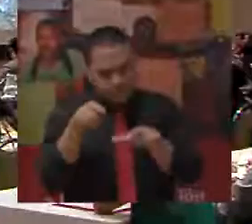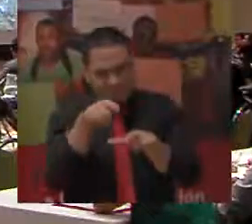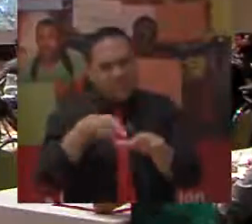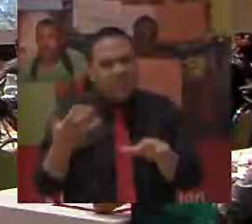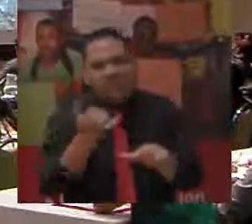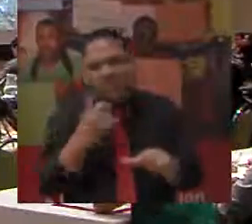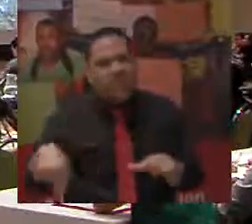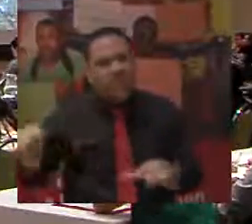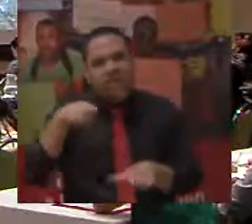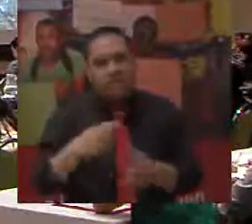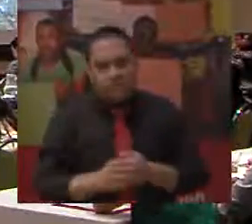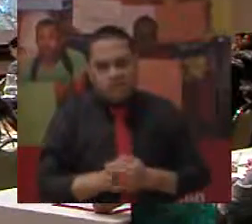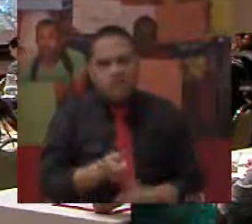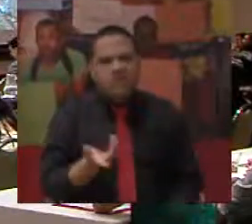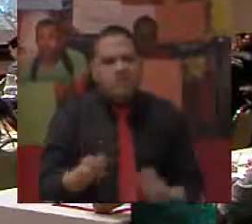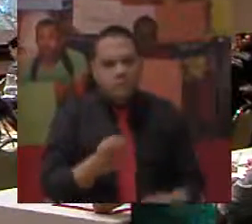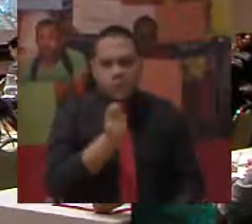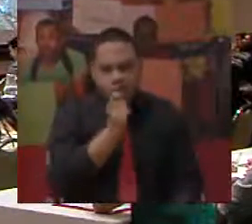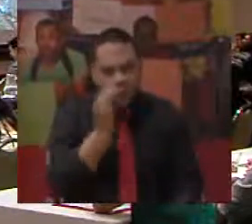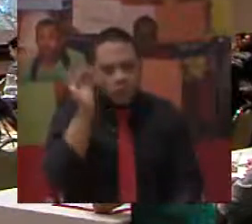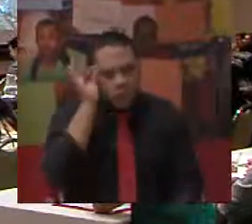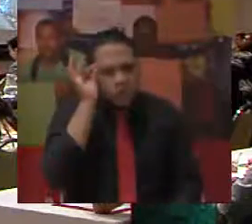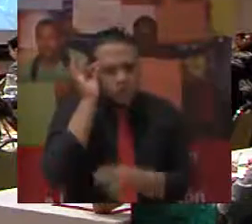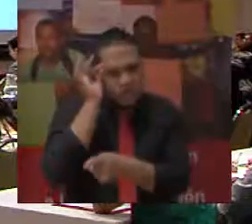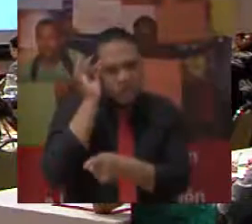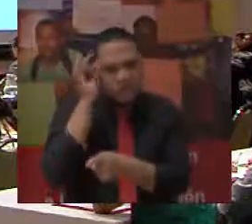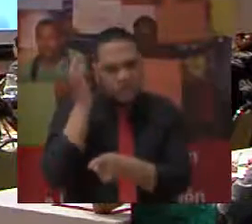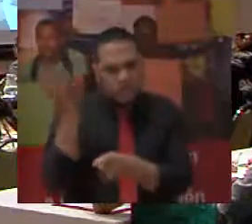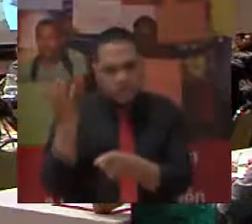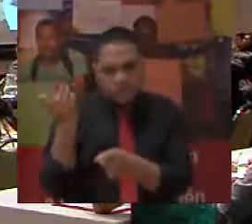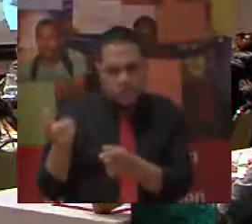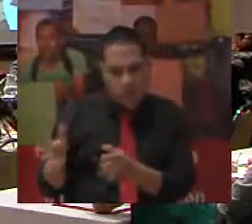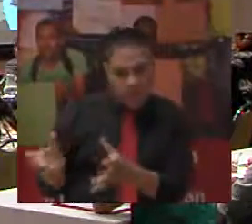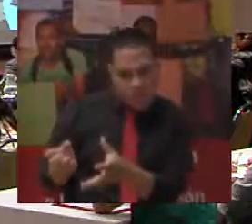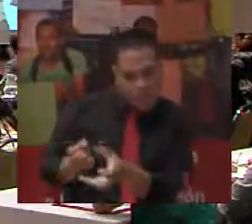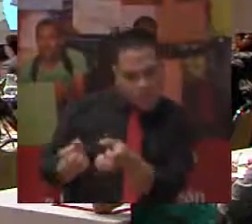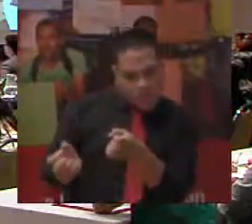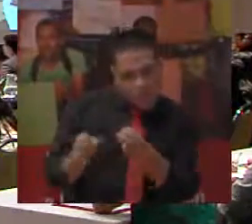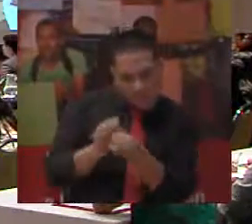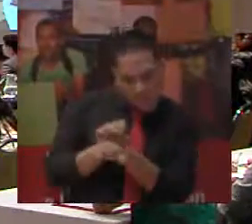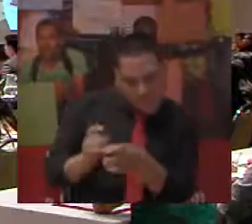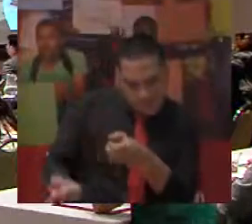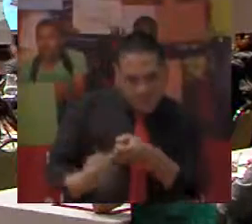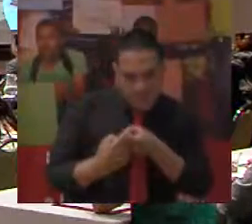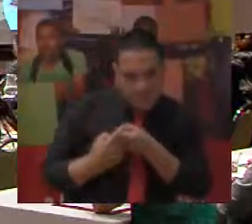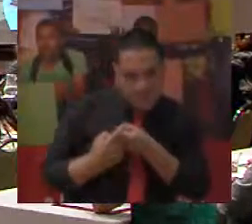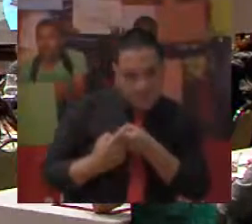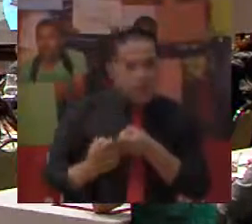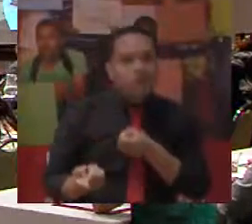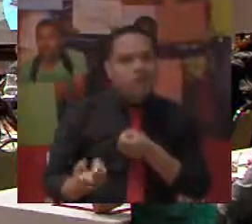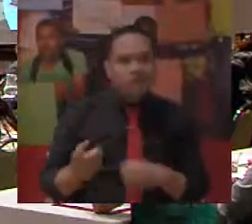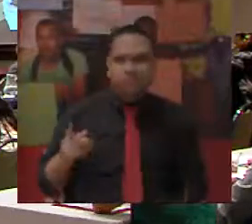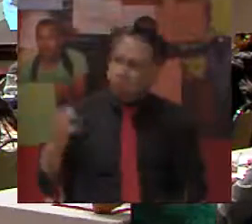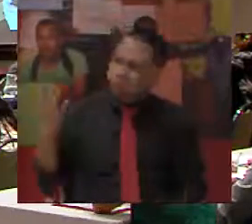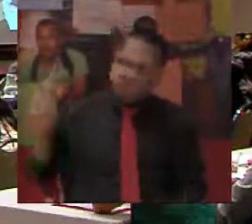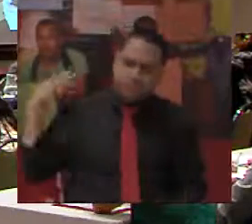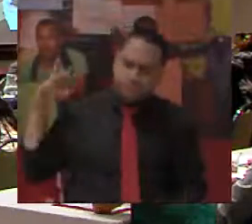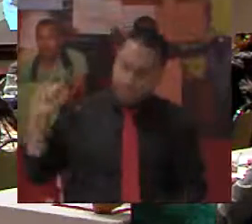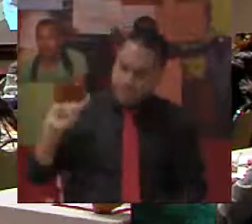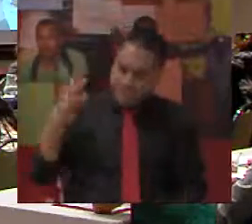empieza a ser un elemento para vincularlos a cadenas de la ilegalidad. Eso viene pasando en Colombia desde hace 30